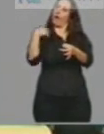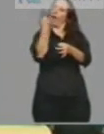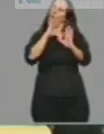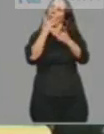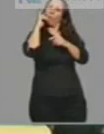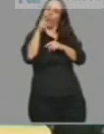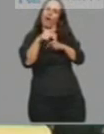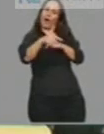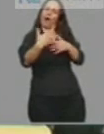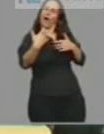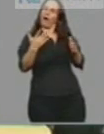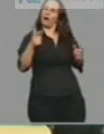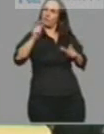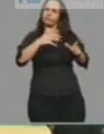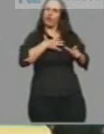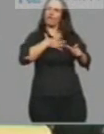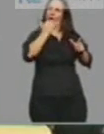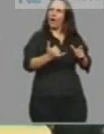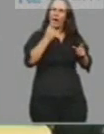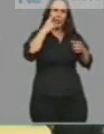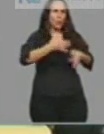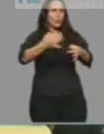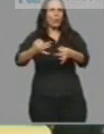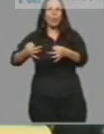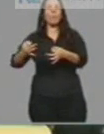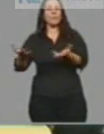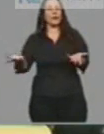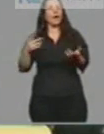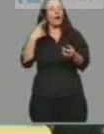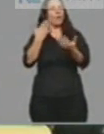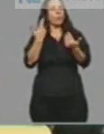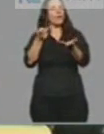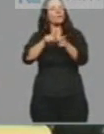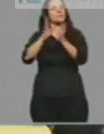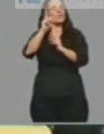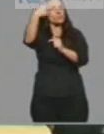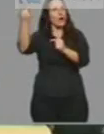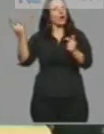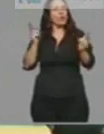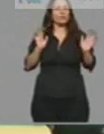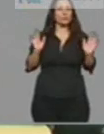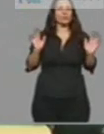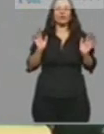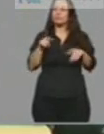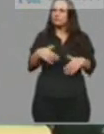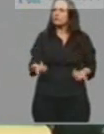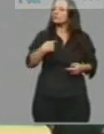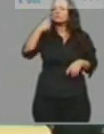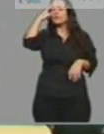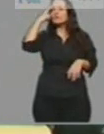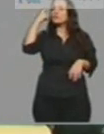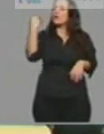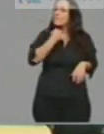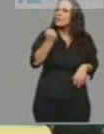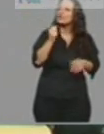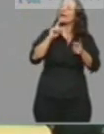de quienes confiaron en la Argentina. Me parece que es importante que podamos tener este contacto y